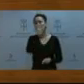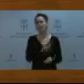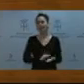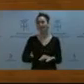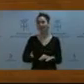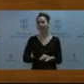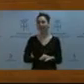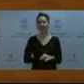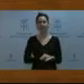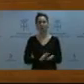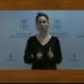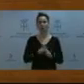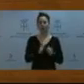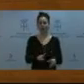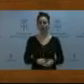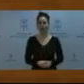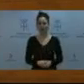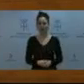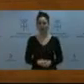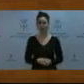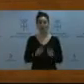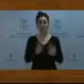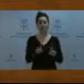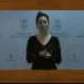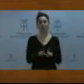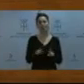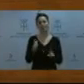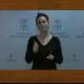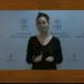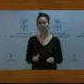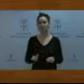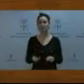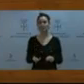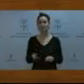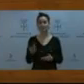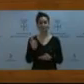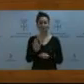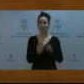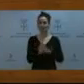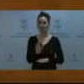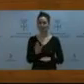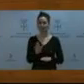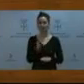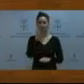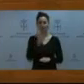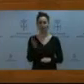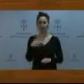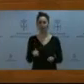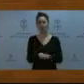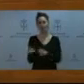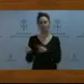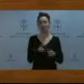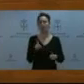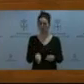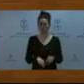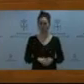Pero, al igual que las canciones de Gesta, su propuesta es tan irreal como seductora. Igual. Miren,